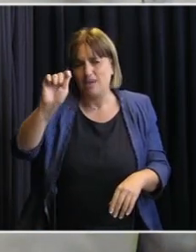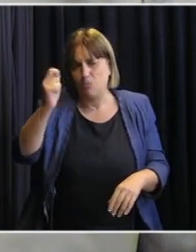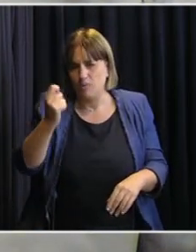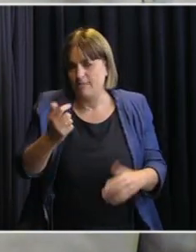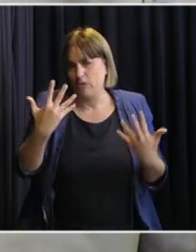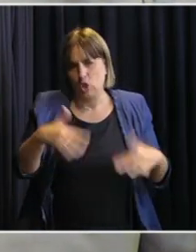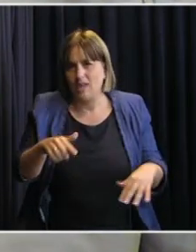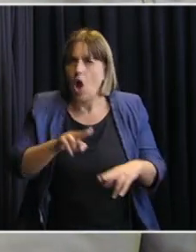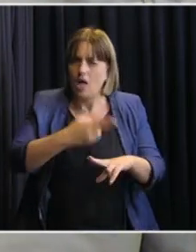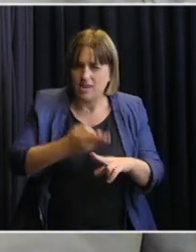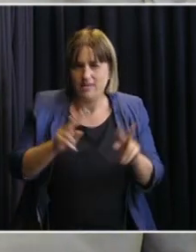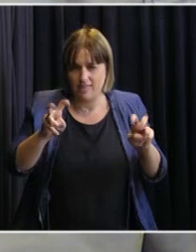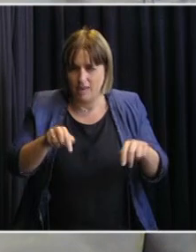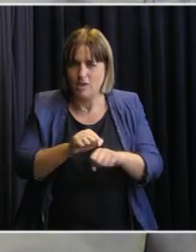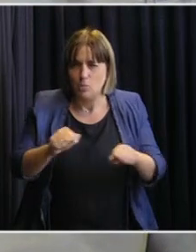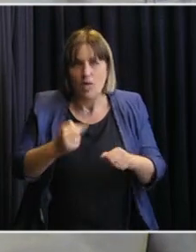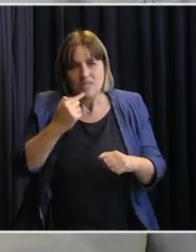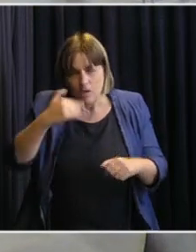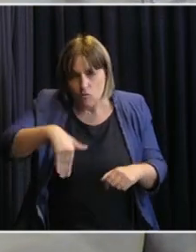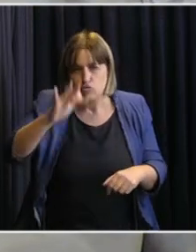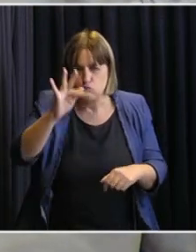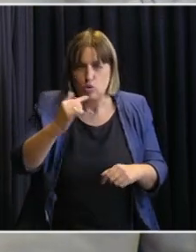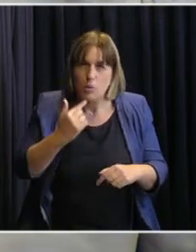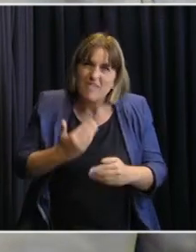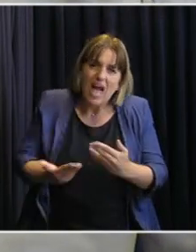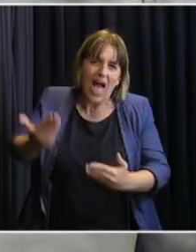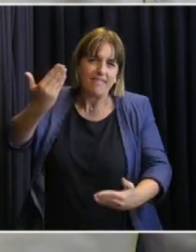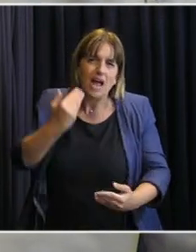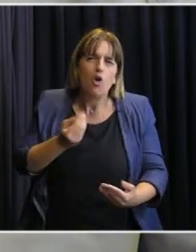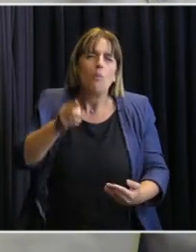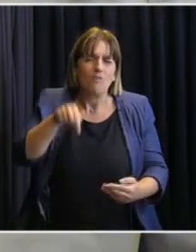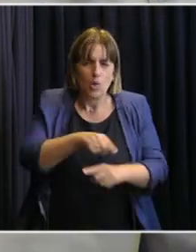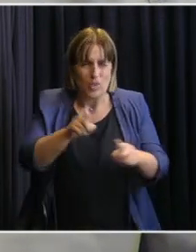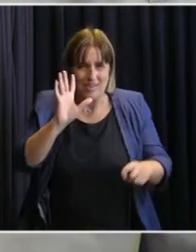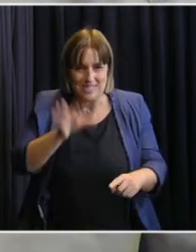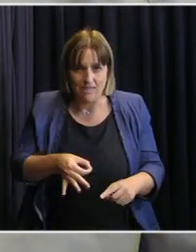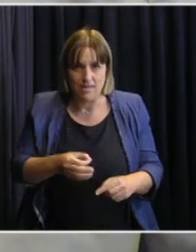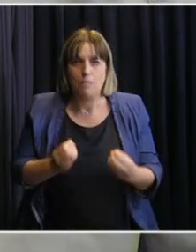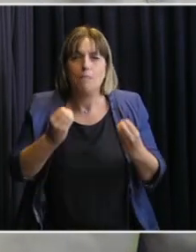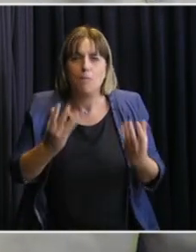Hoy y para adelante, pero podríamos hablar de esta situación. La conexión de memoria.